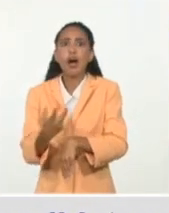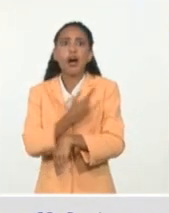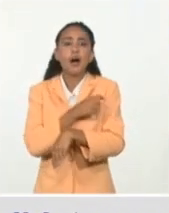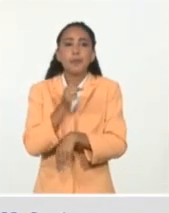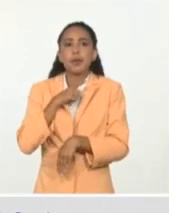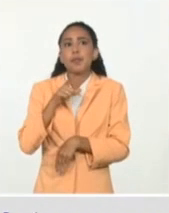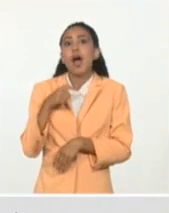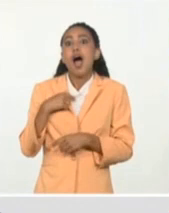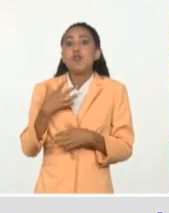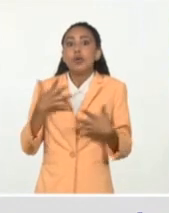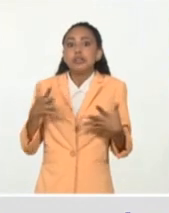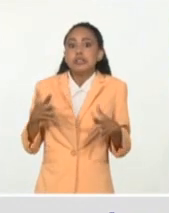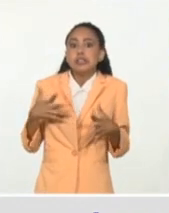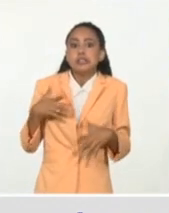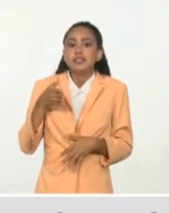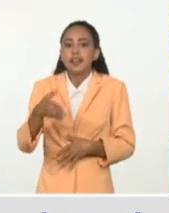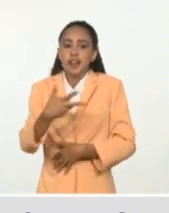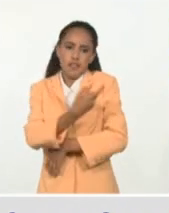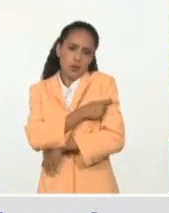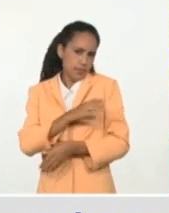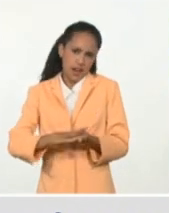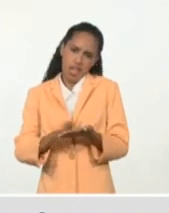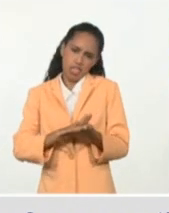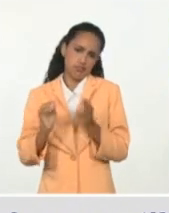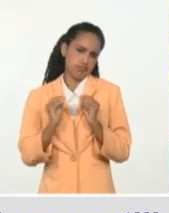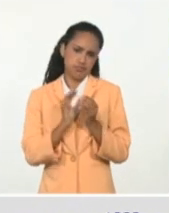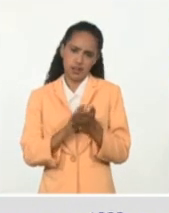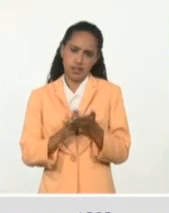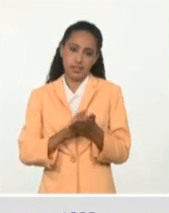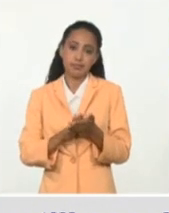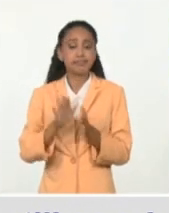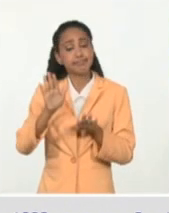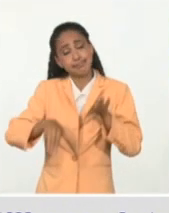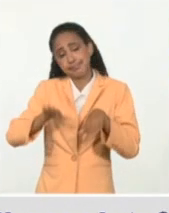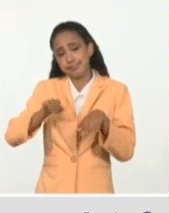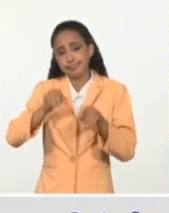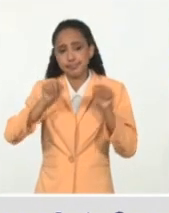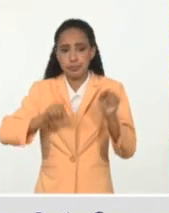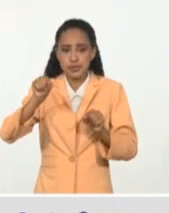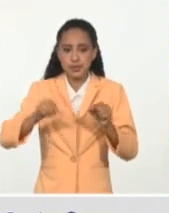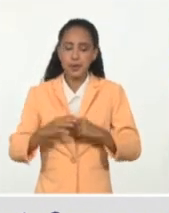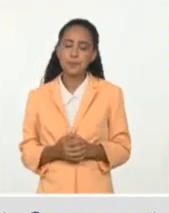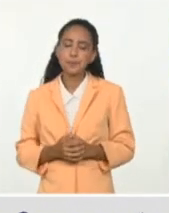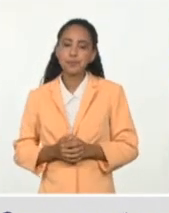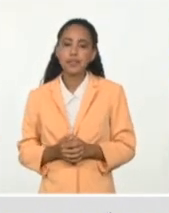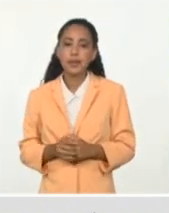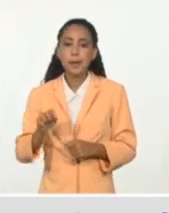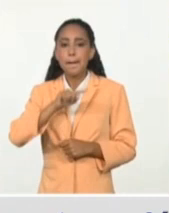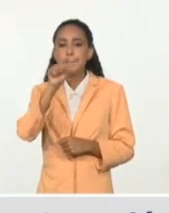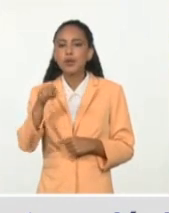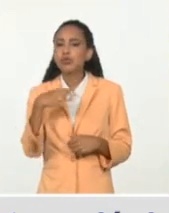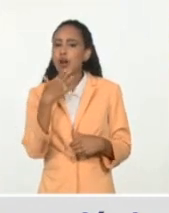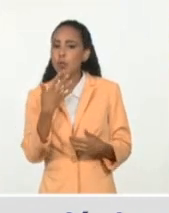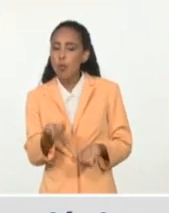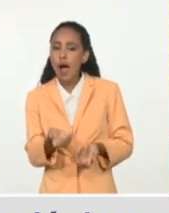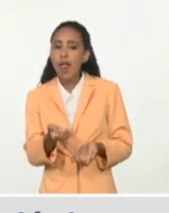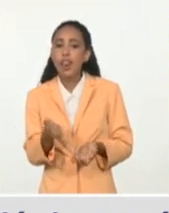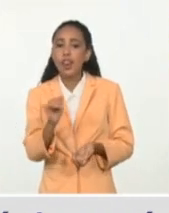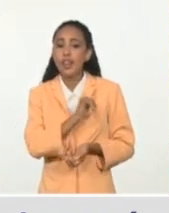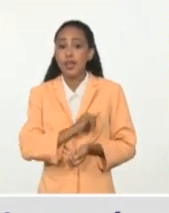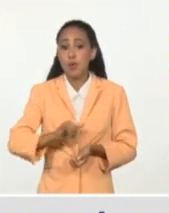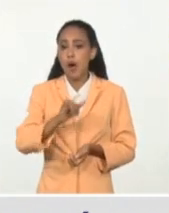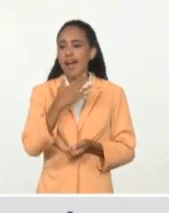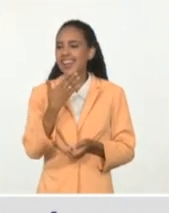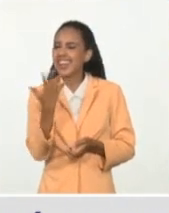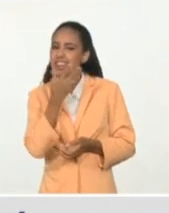vacunarse. Doctor, ya en los finales de nuestro espacio, pudiéramos reiterar, ¿cuáles son los criterios de inclusión y exclusión de este ensayo clínico de Soberana